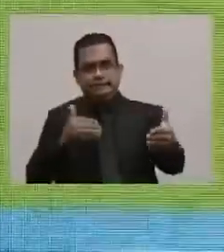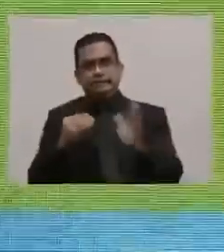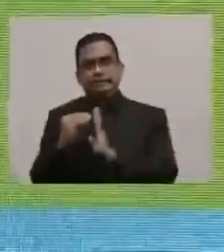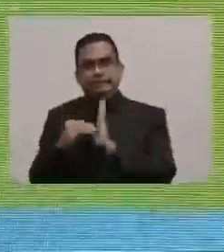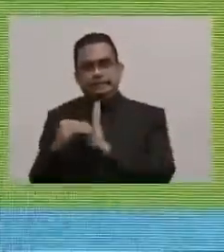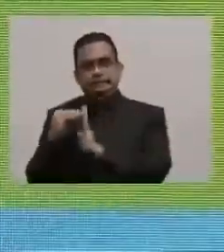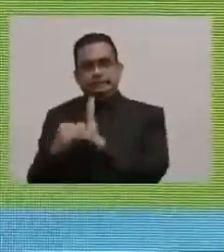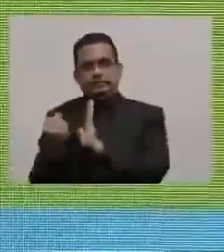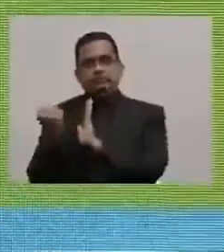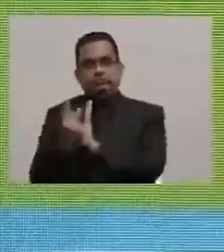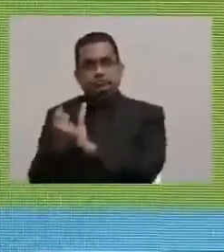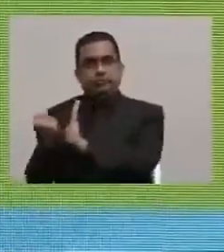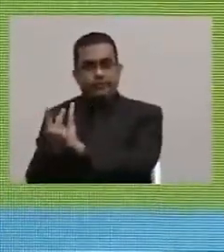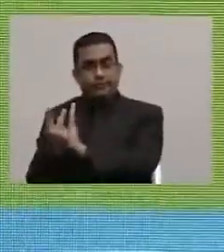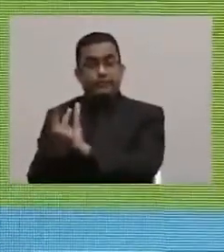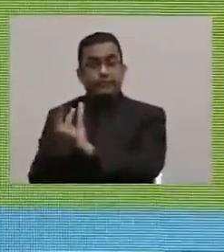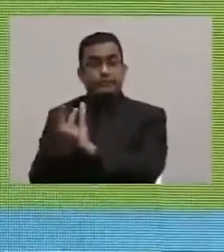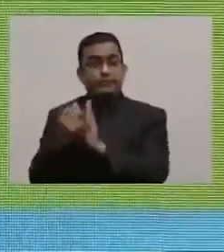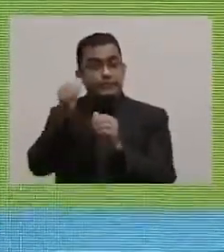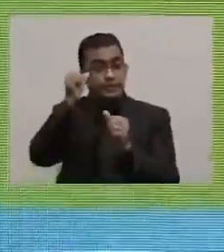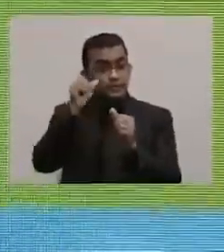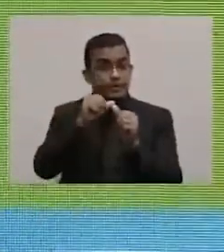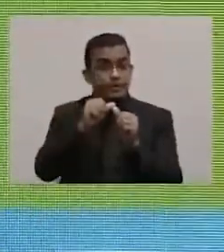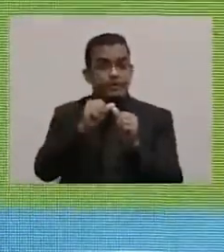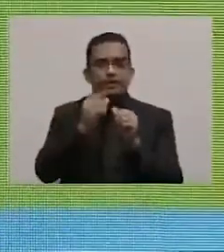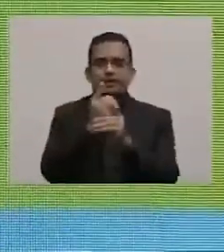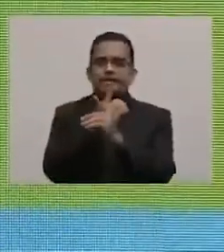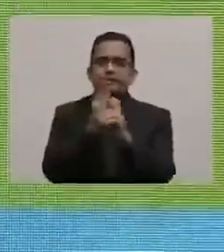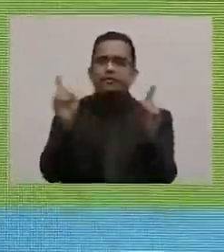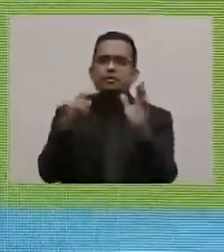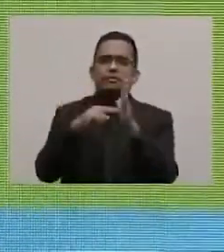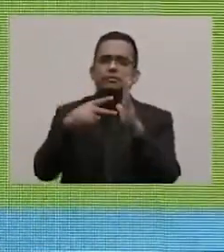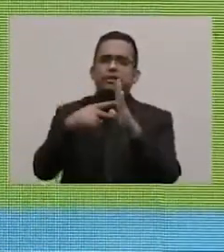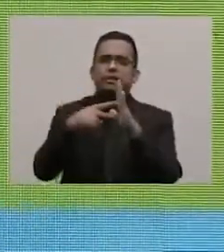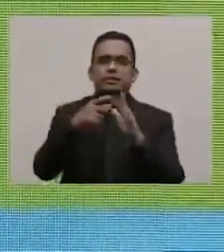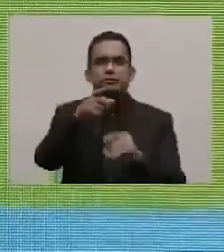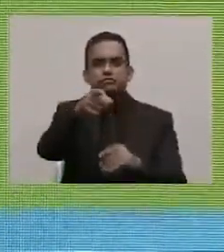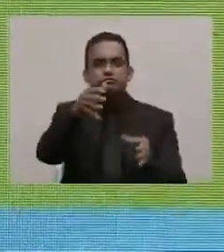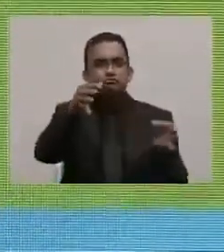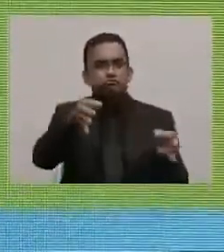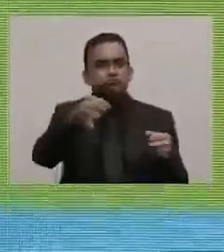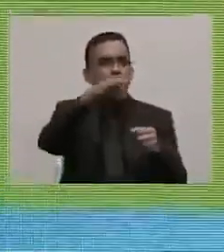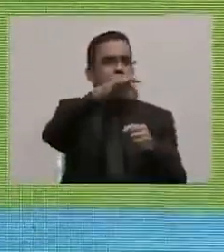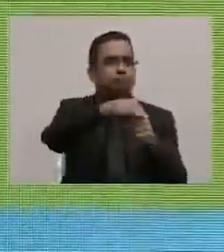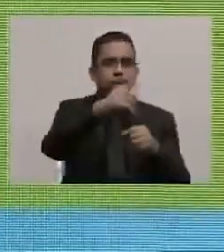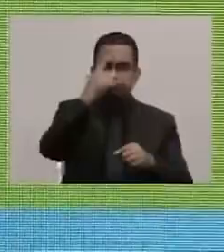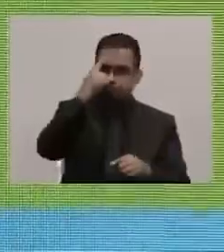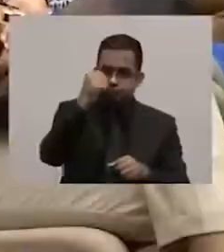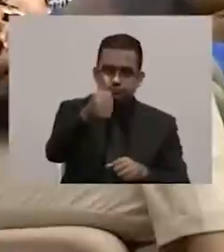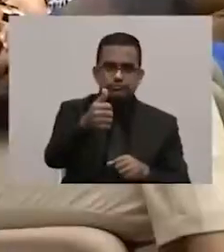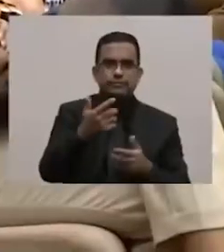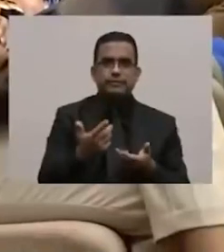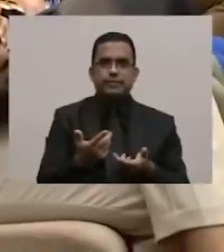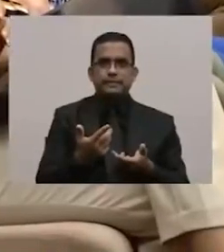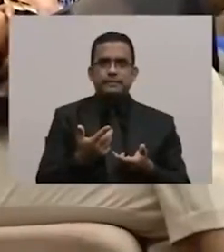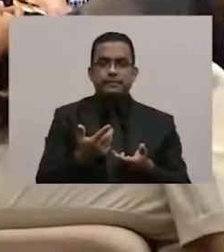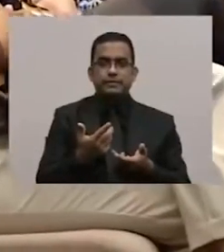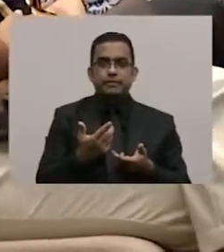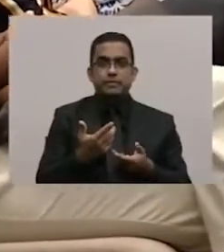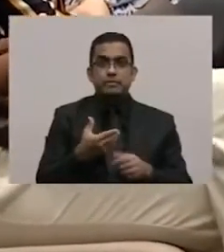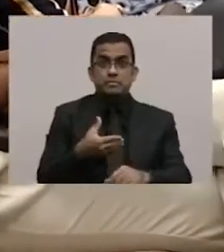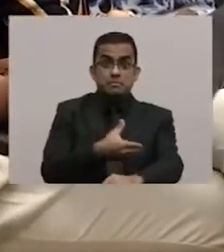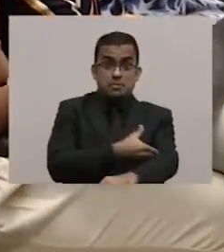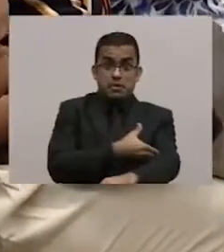que no perdamos de vista que la democracia es elecciones libres y plurales, Estado de Derecho con separación de poderes